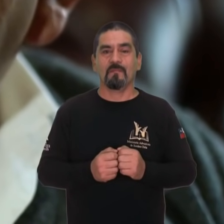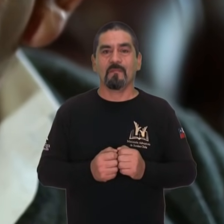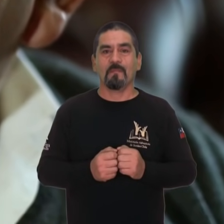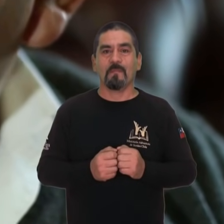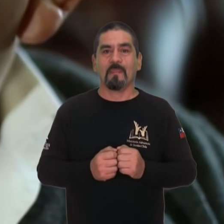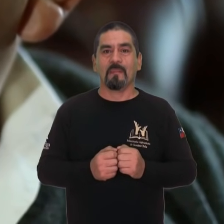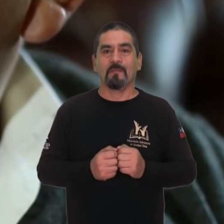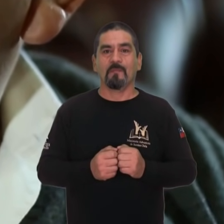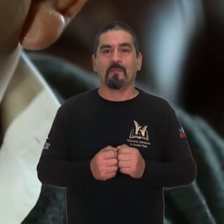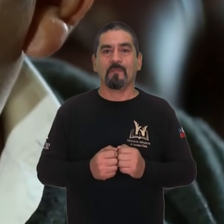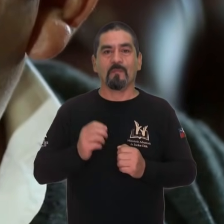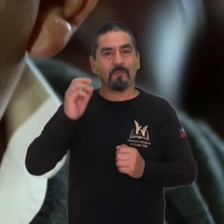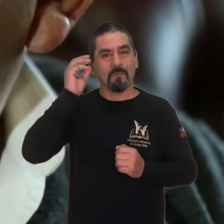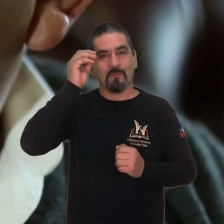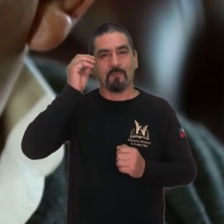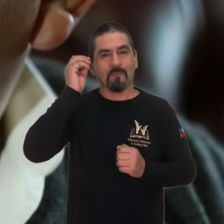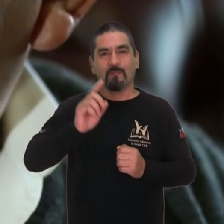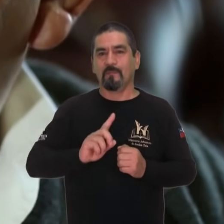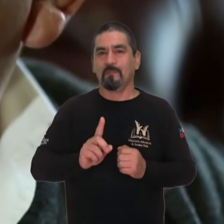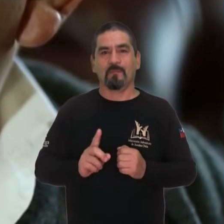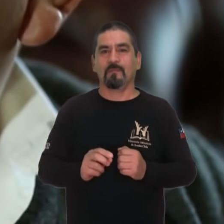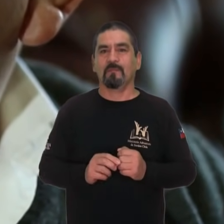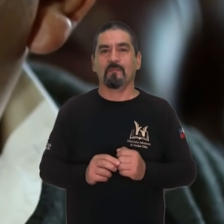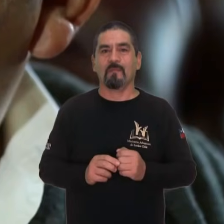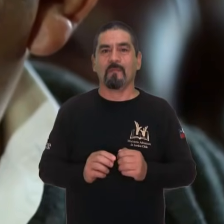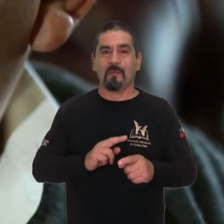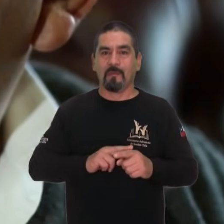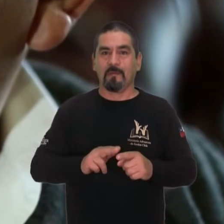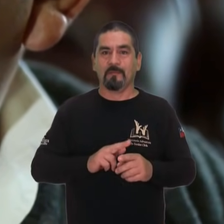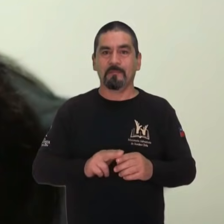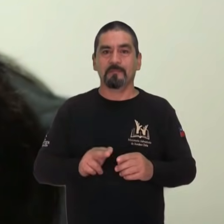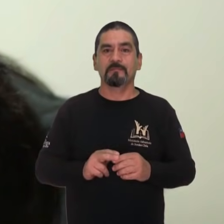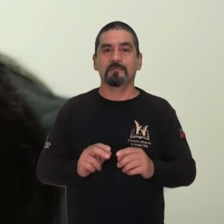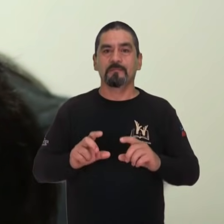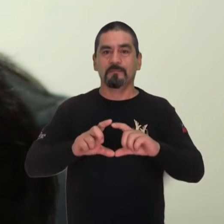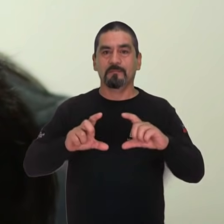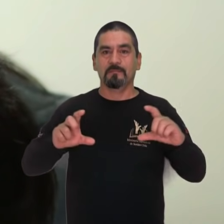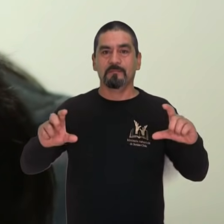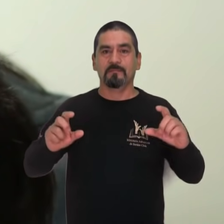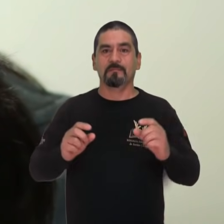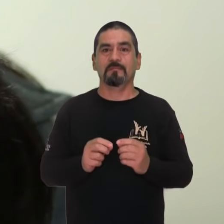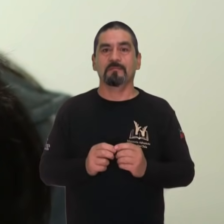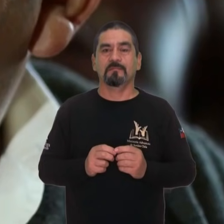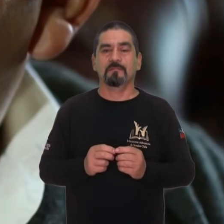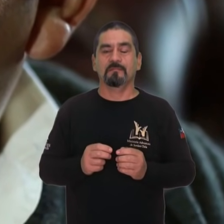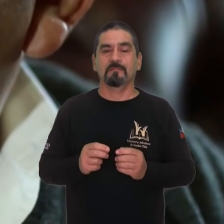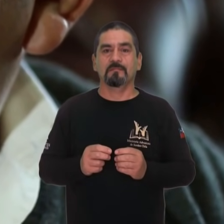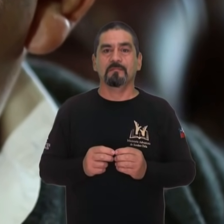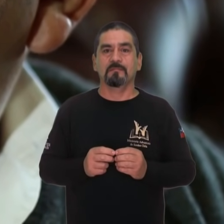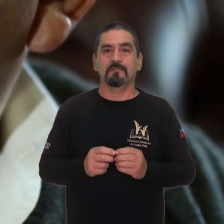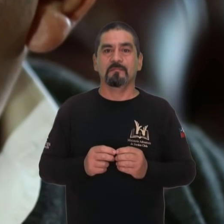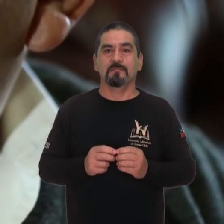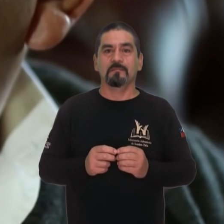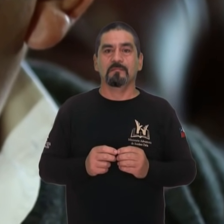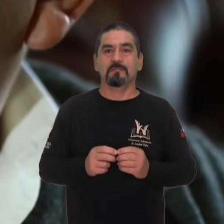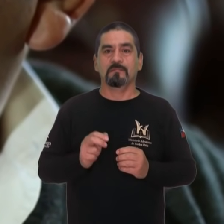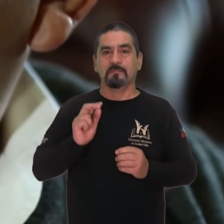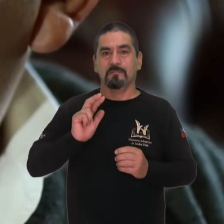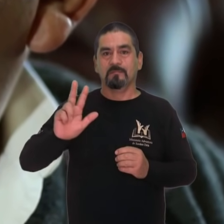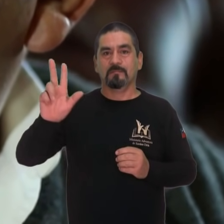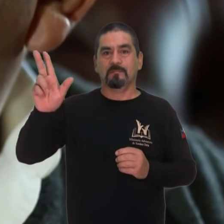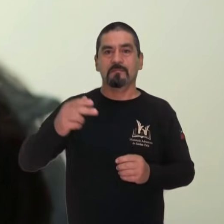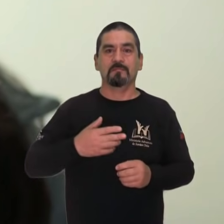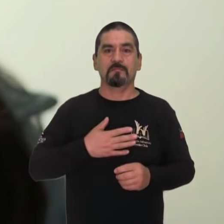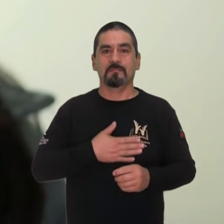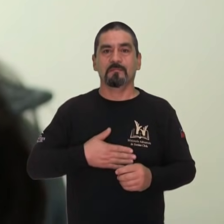Lo mejor es no pensar mucho y hacer el cheque por el monto que tiene que ser y que sea como Dios